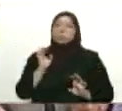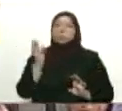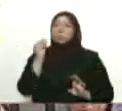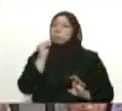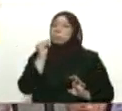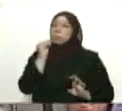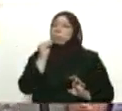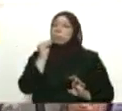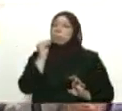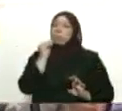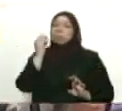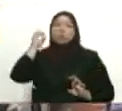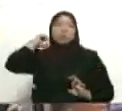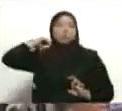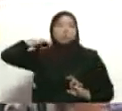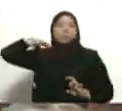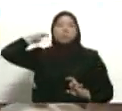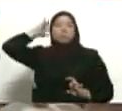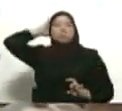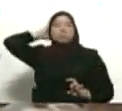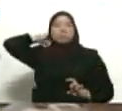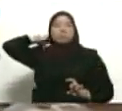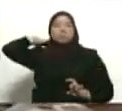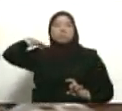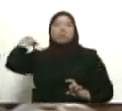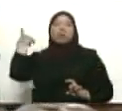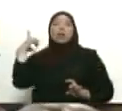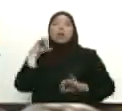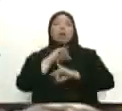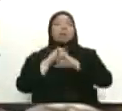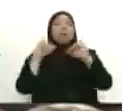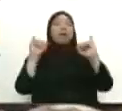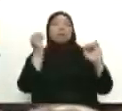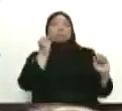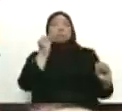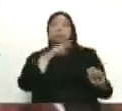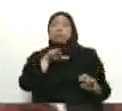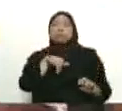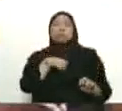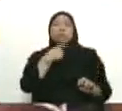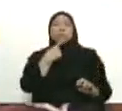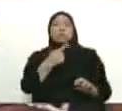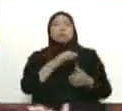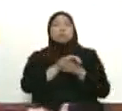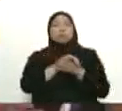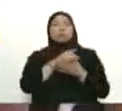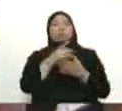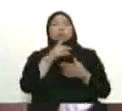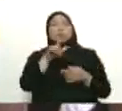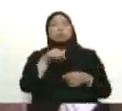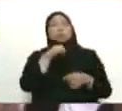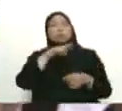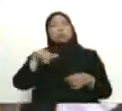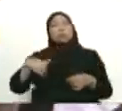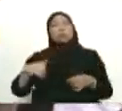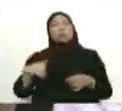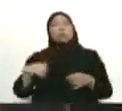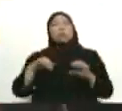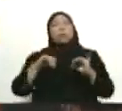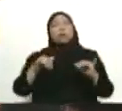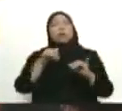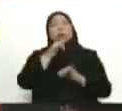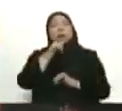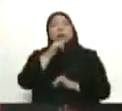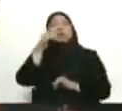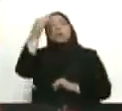ese tiempo se pasó ese tiempo se pasó eh Y como dice Carmen como dice Carmen Aquí no hay Amnesia Aquí no